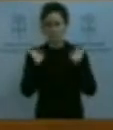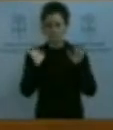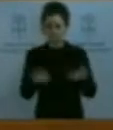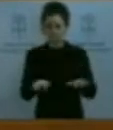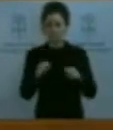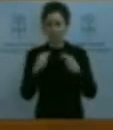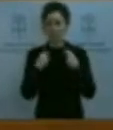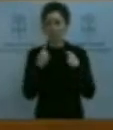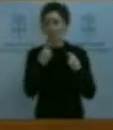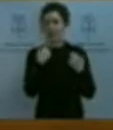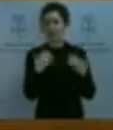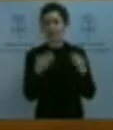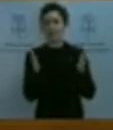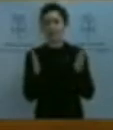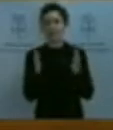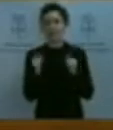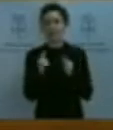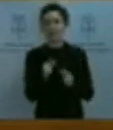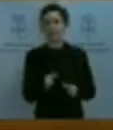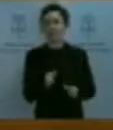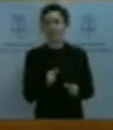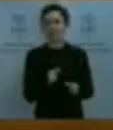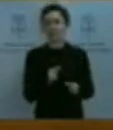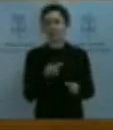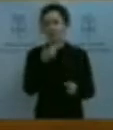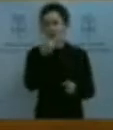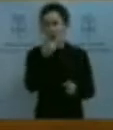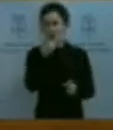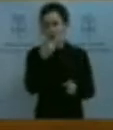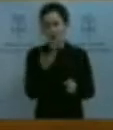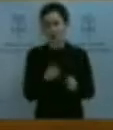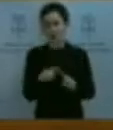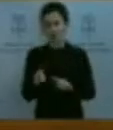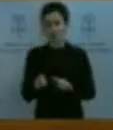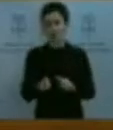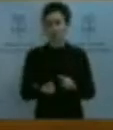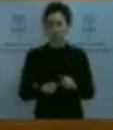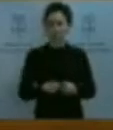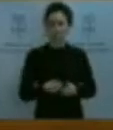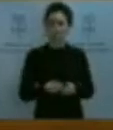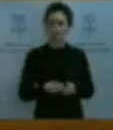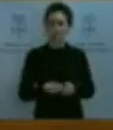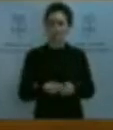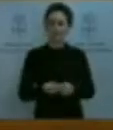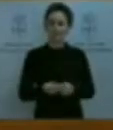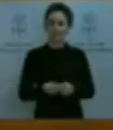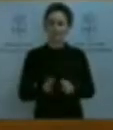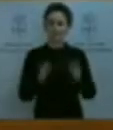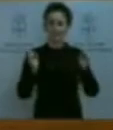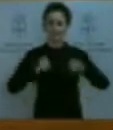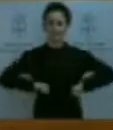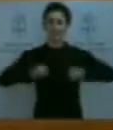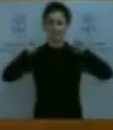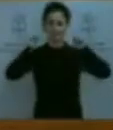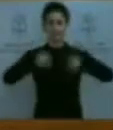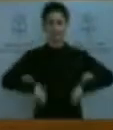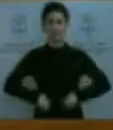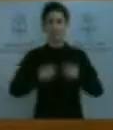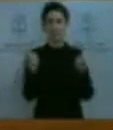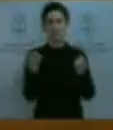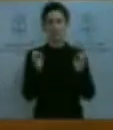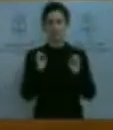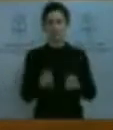antes de justificar la posible ruptura del pacto educativo? Deberían irse a su casa. De Podemos ya no lo pregunto porque están haciendo lo que se